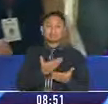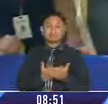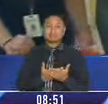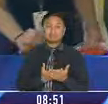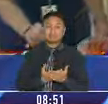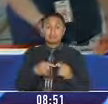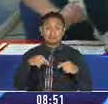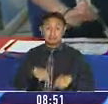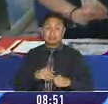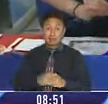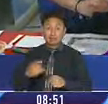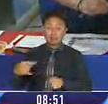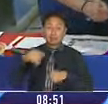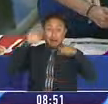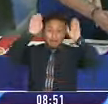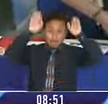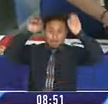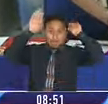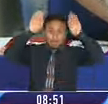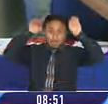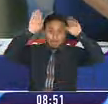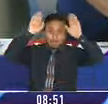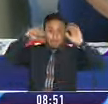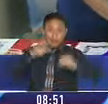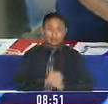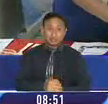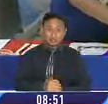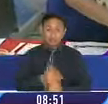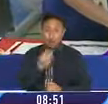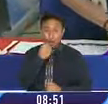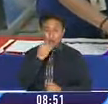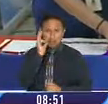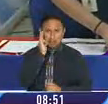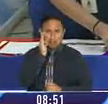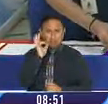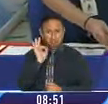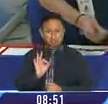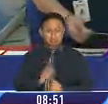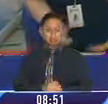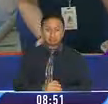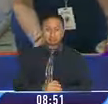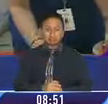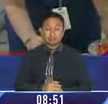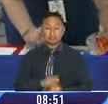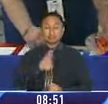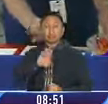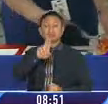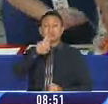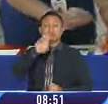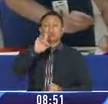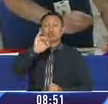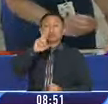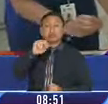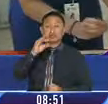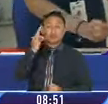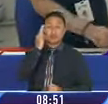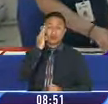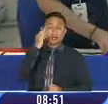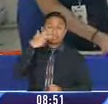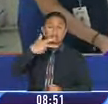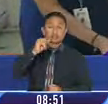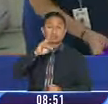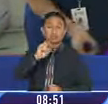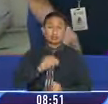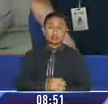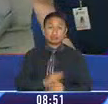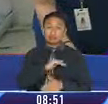vemos un burrito, nuestra dona súper saludable, y también podemos hacer aquí un budín con frutas, con chía. Así que